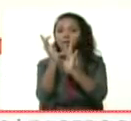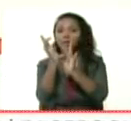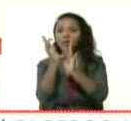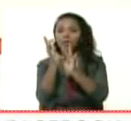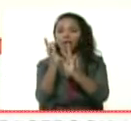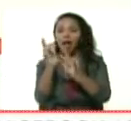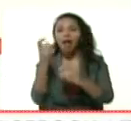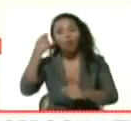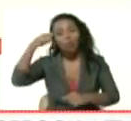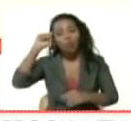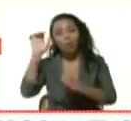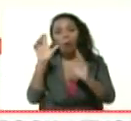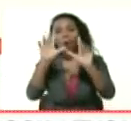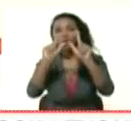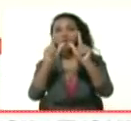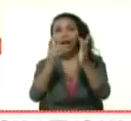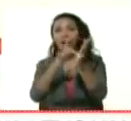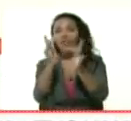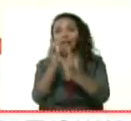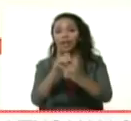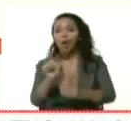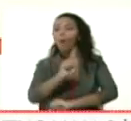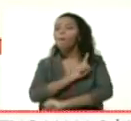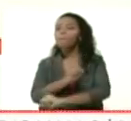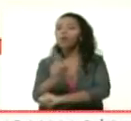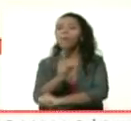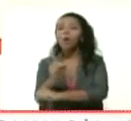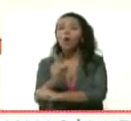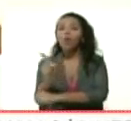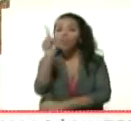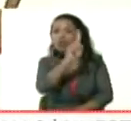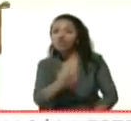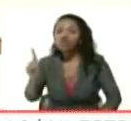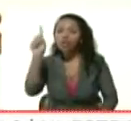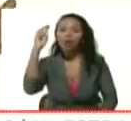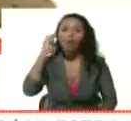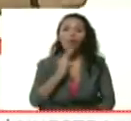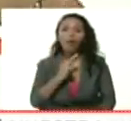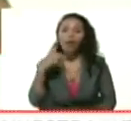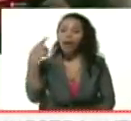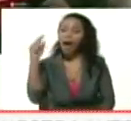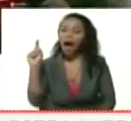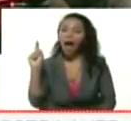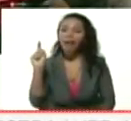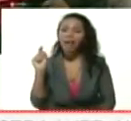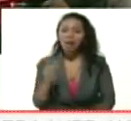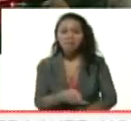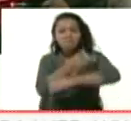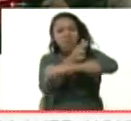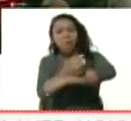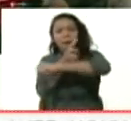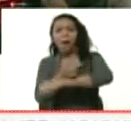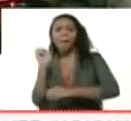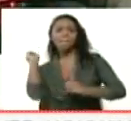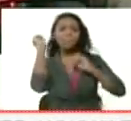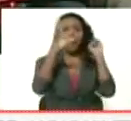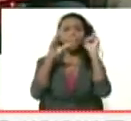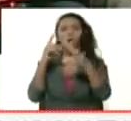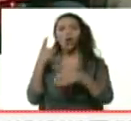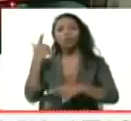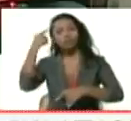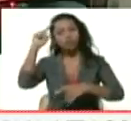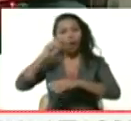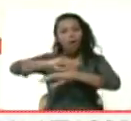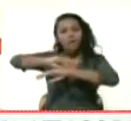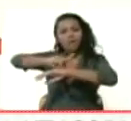recordemos el 11 de abril, que nos acusaron a nosotros de los círculos bolivarianos, que estaban, ¿cómo se llama?, armados, granadas, tanques, qué sé yo.